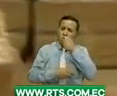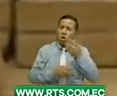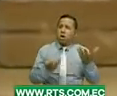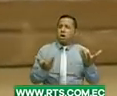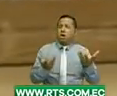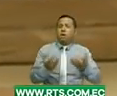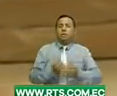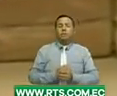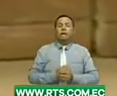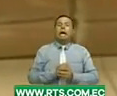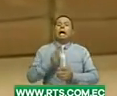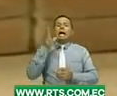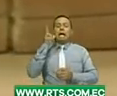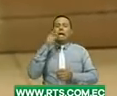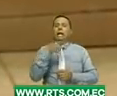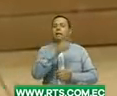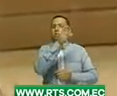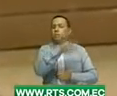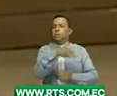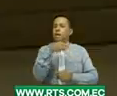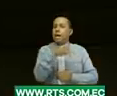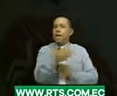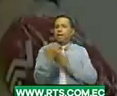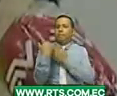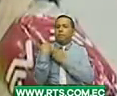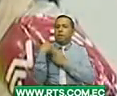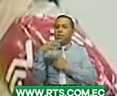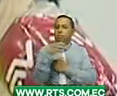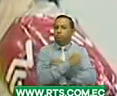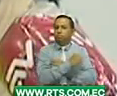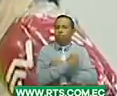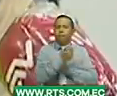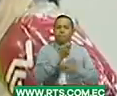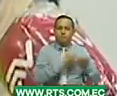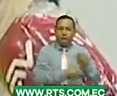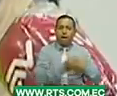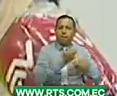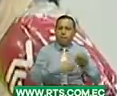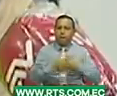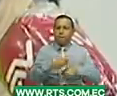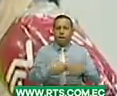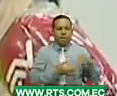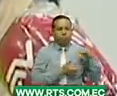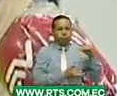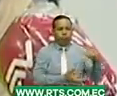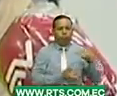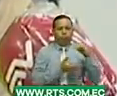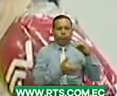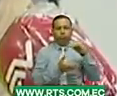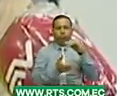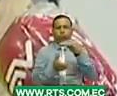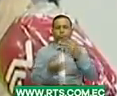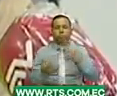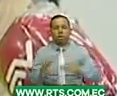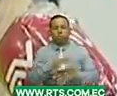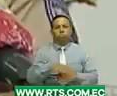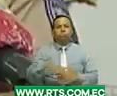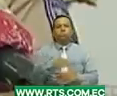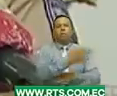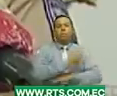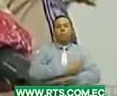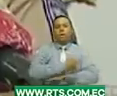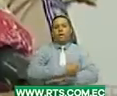que vendía y distribuía droga o sustancias sujetas a fiscalización en el sector.